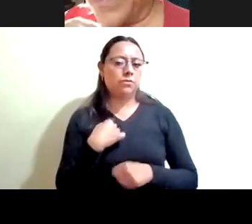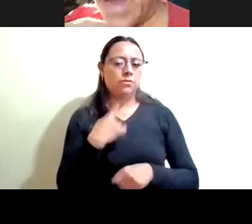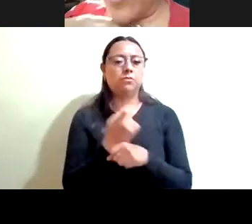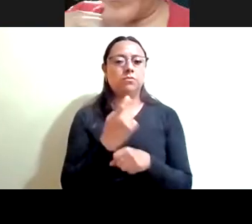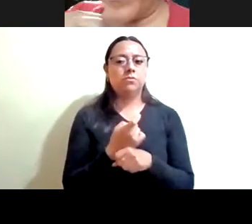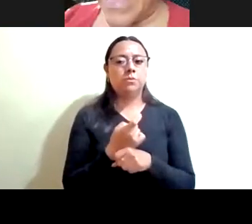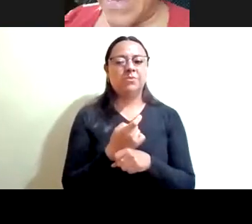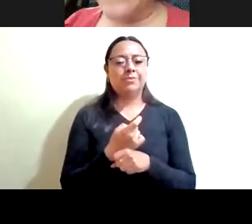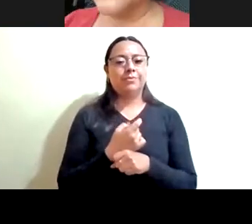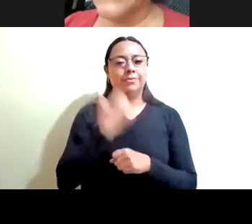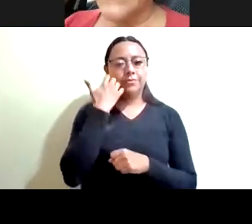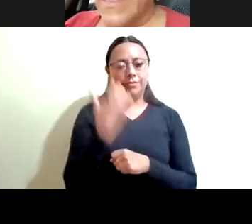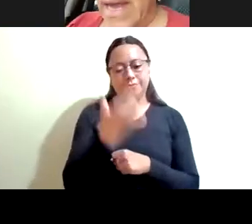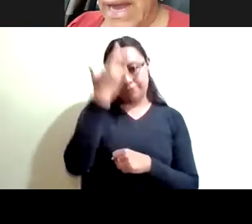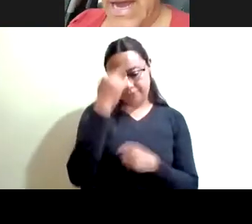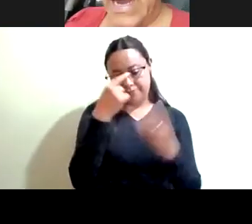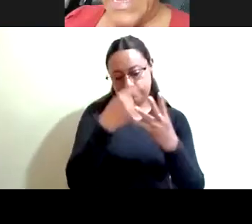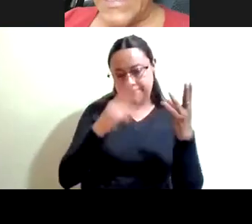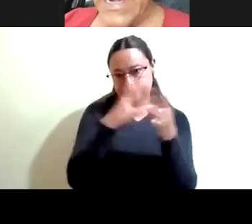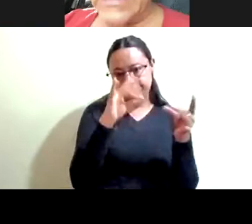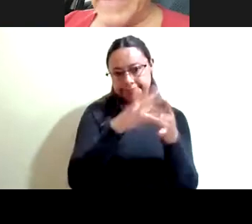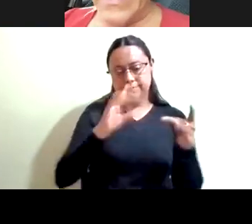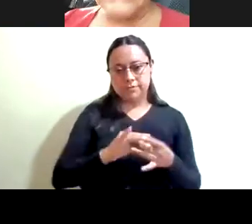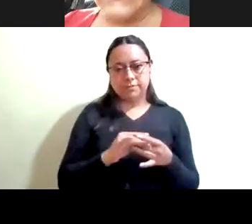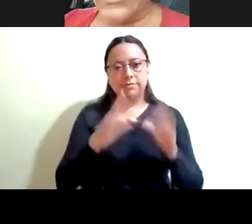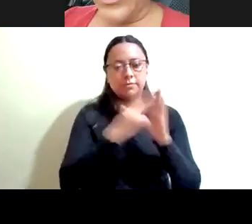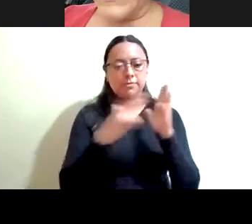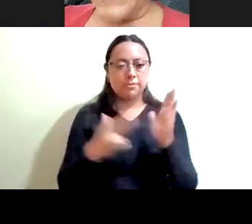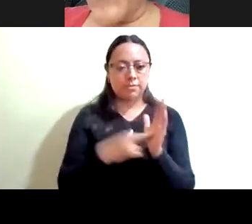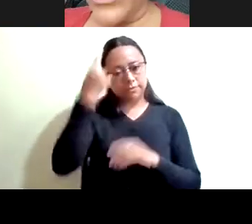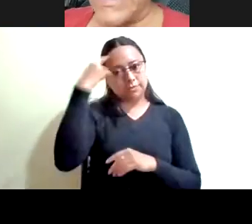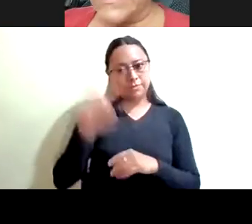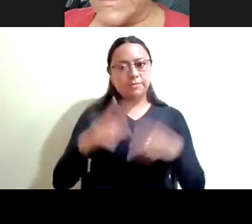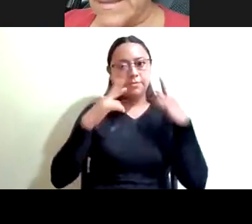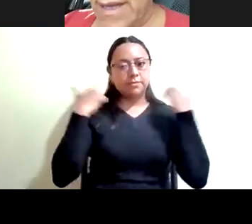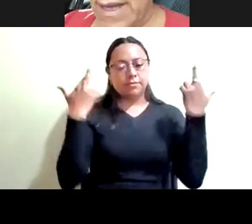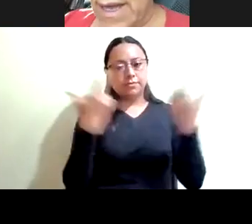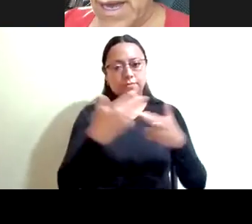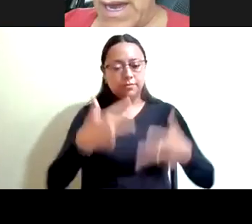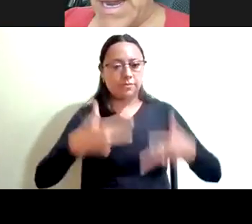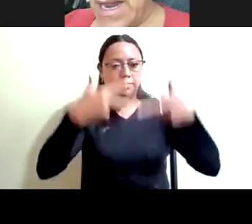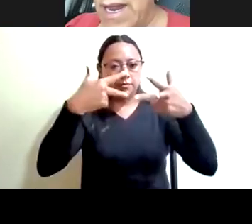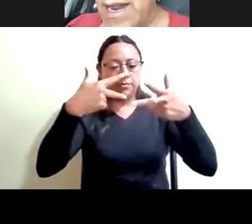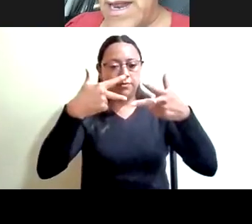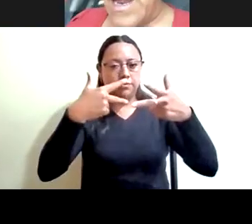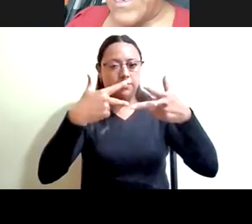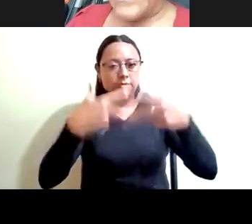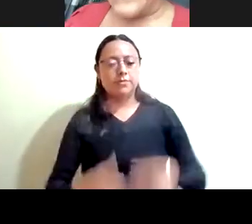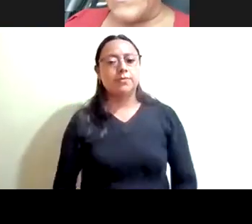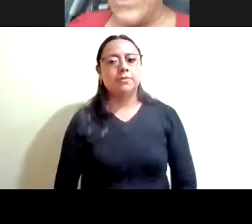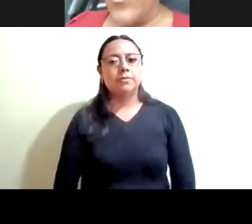quisiera argumentar que las reglas para las sesiones remotas